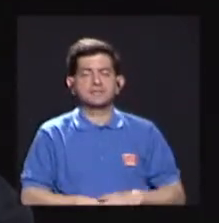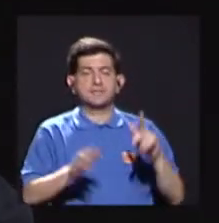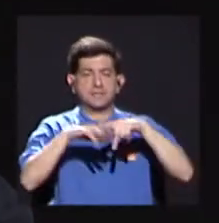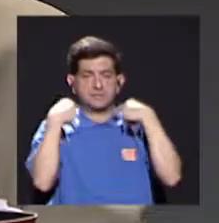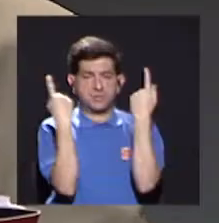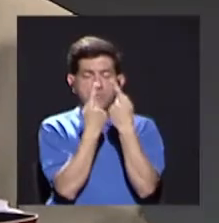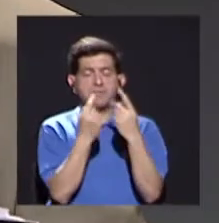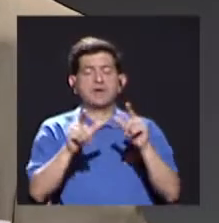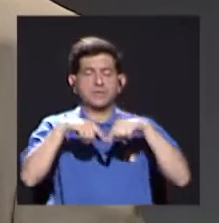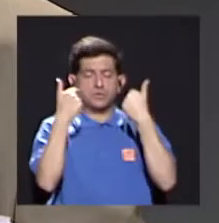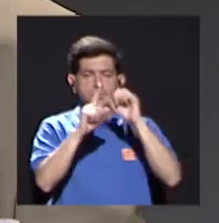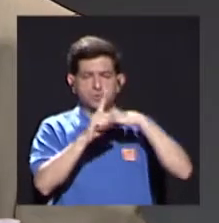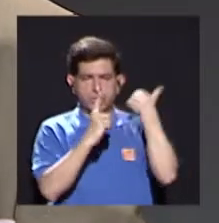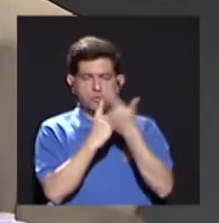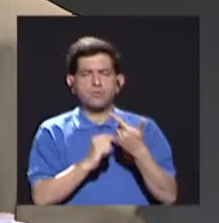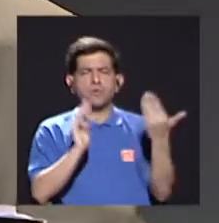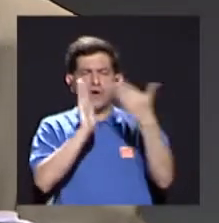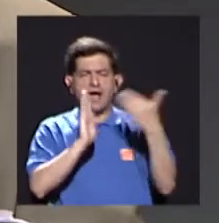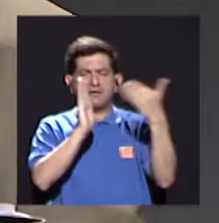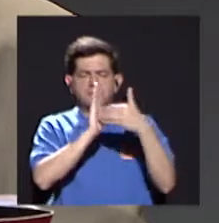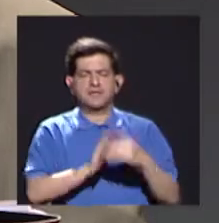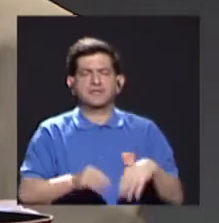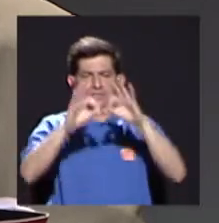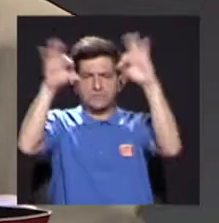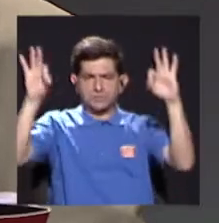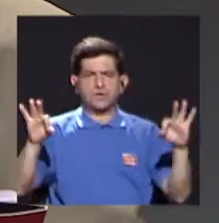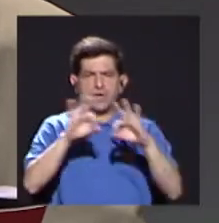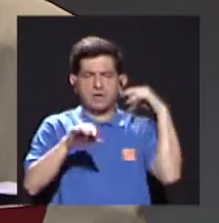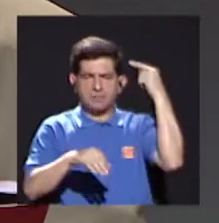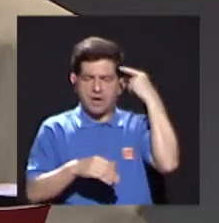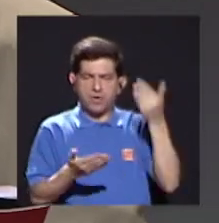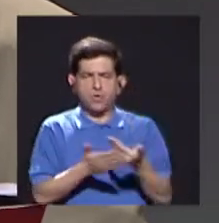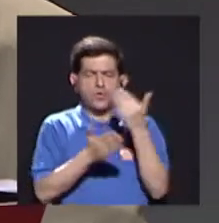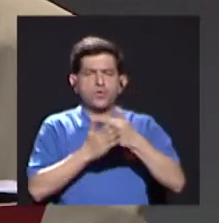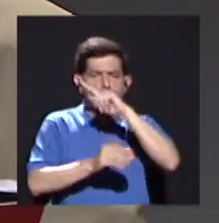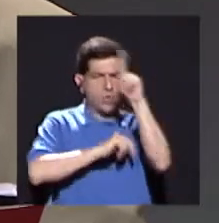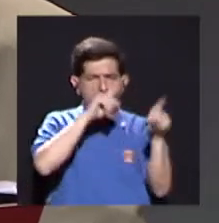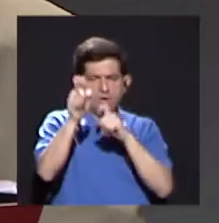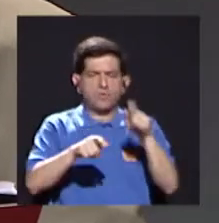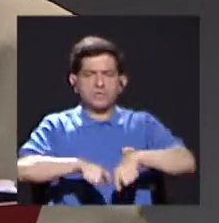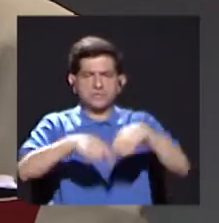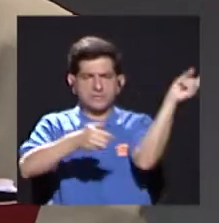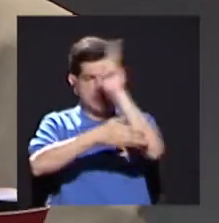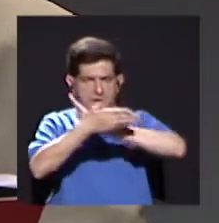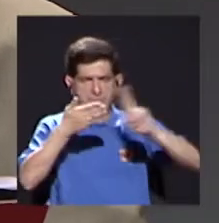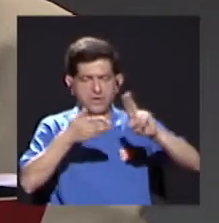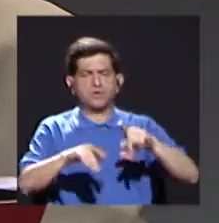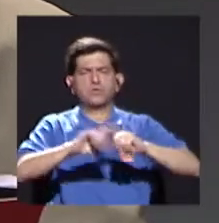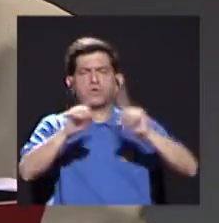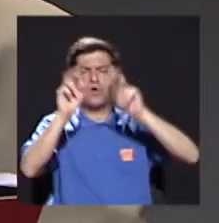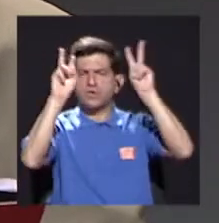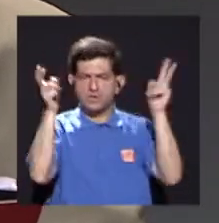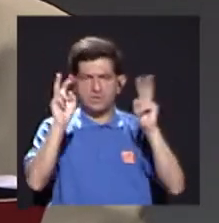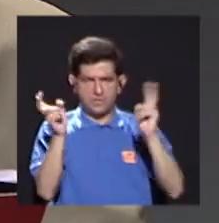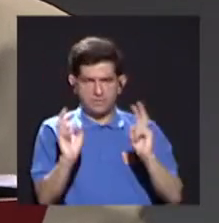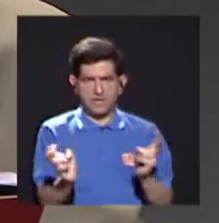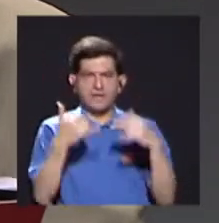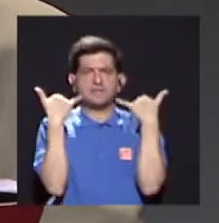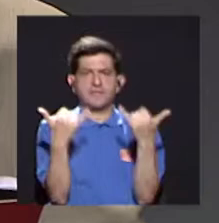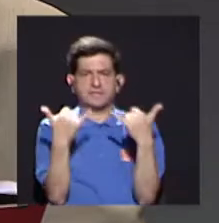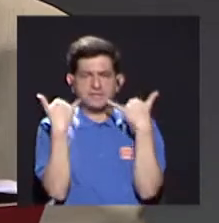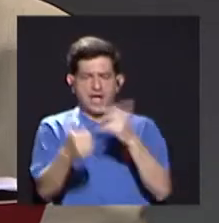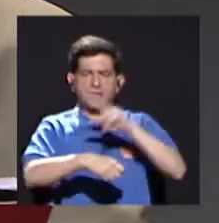sectores sociales el deterioro en la imagen del gobierno en la marea cuesta publicada de manera universidad y muchos temas más de actualidad